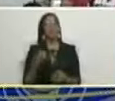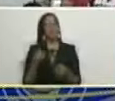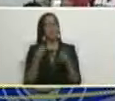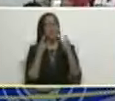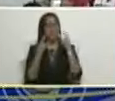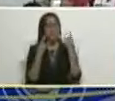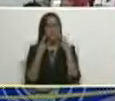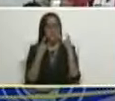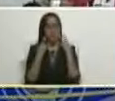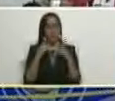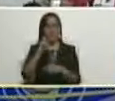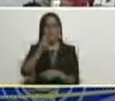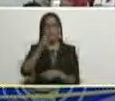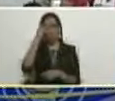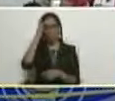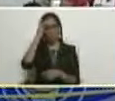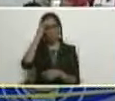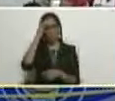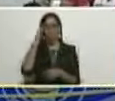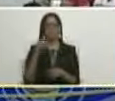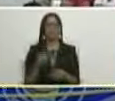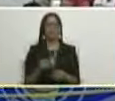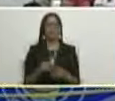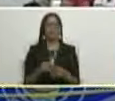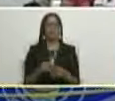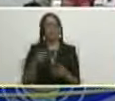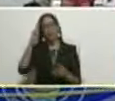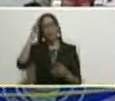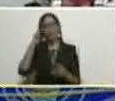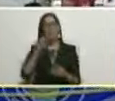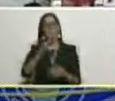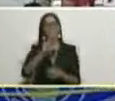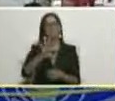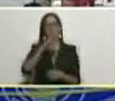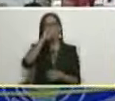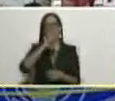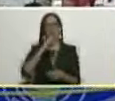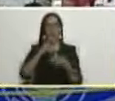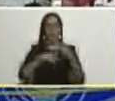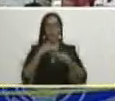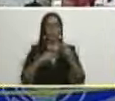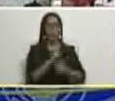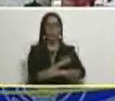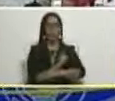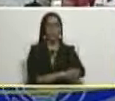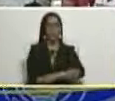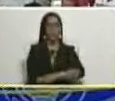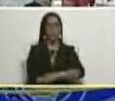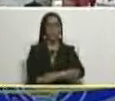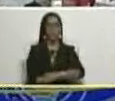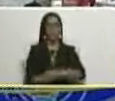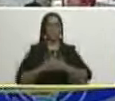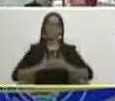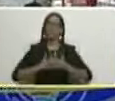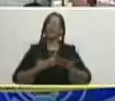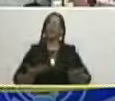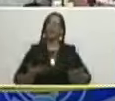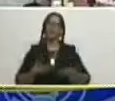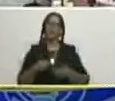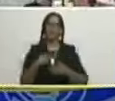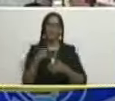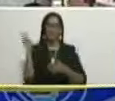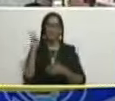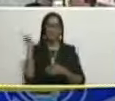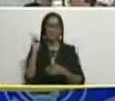activamos el 2 de febrero con motivo de los 25 años de la revolución en el poder. El regalo que le dimos a